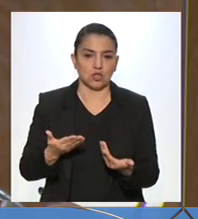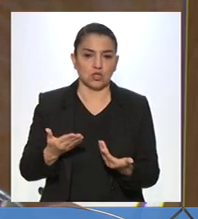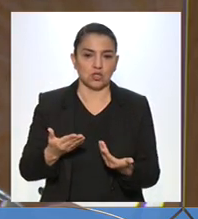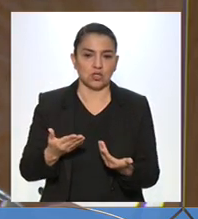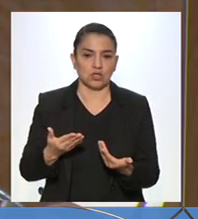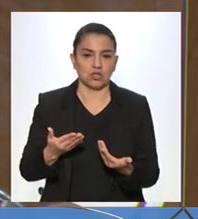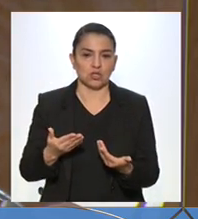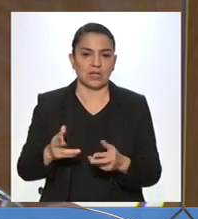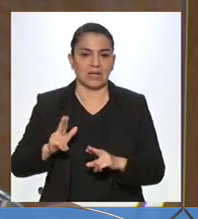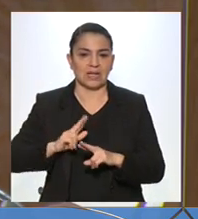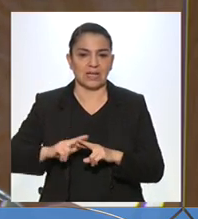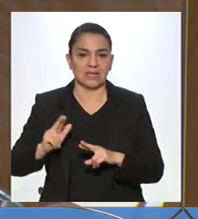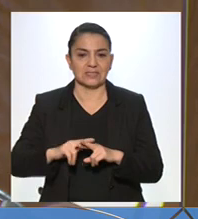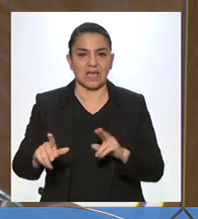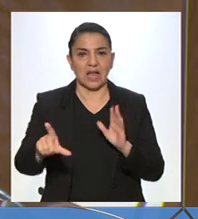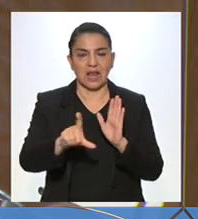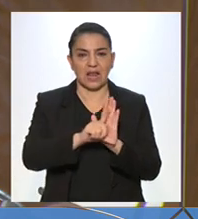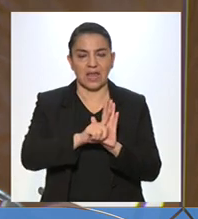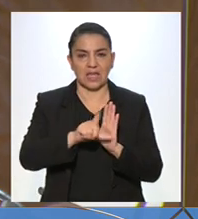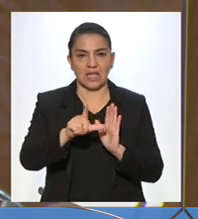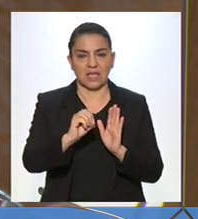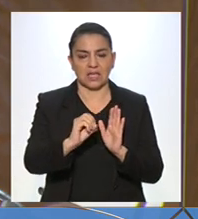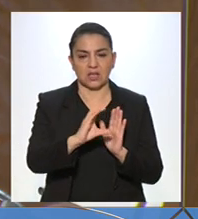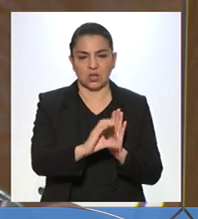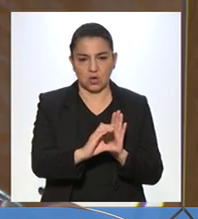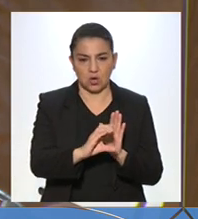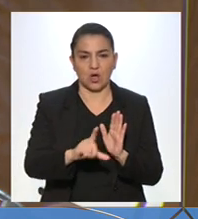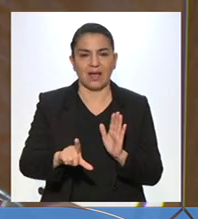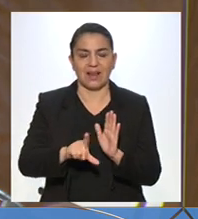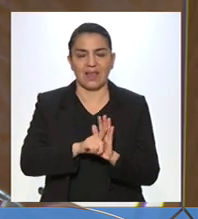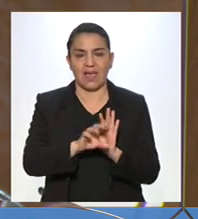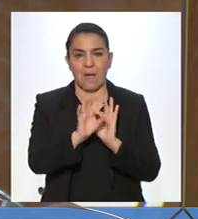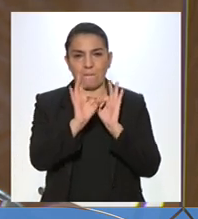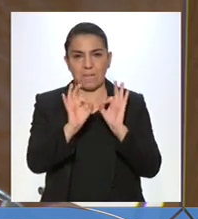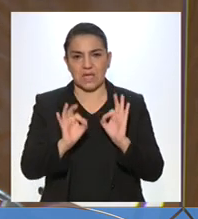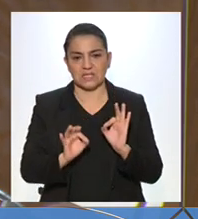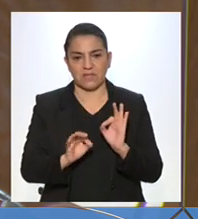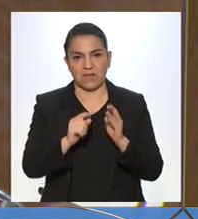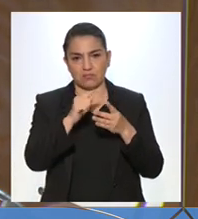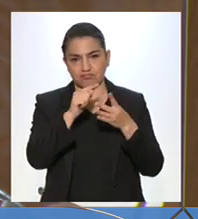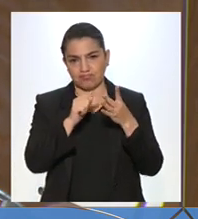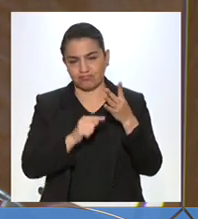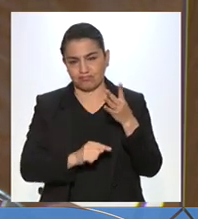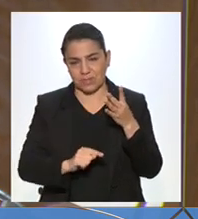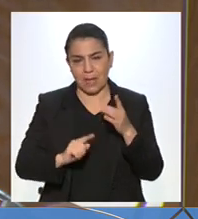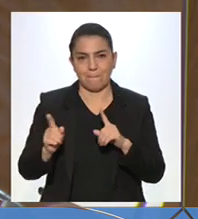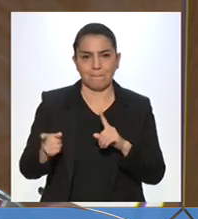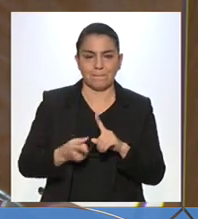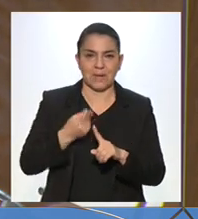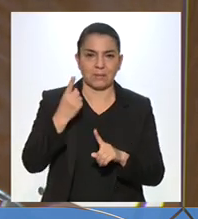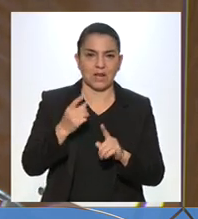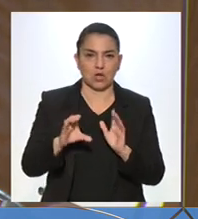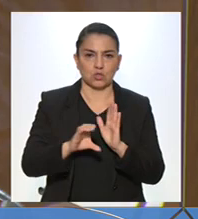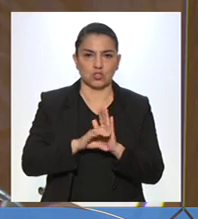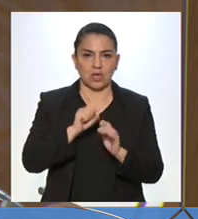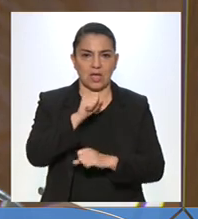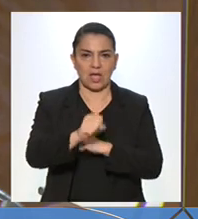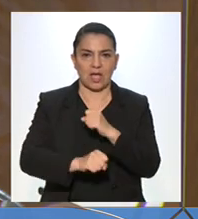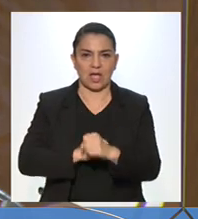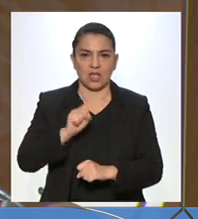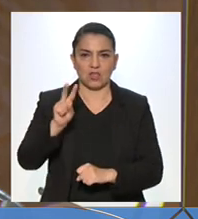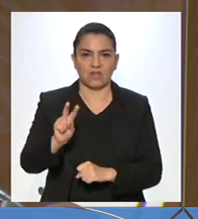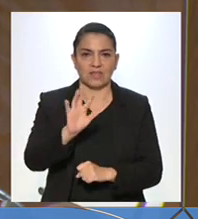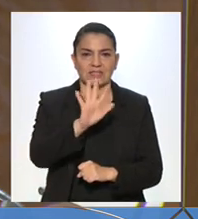la implementación de las leyes orgánicas constitucionales o las leyes específicas de la primera Constitución del año 25... se